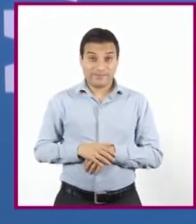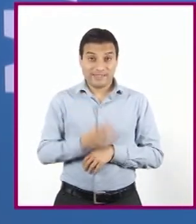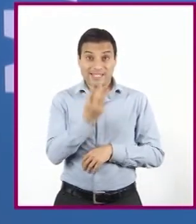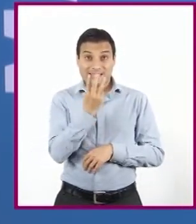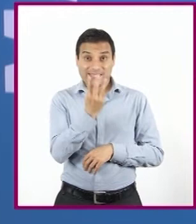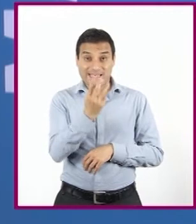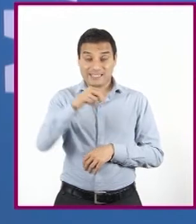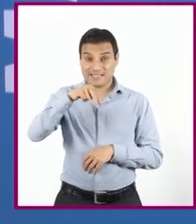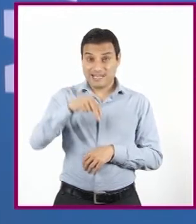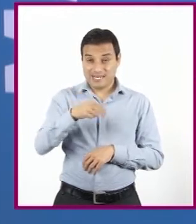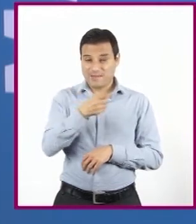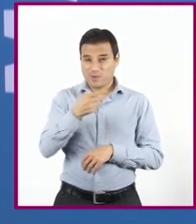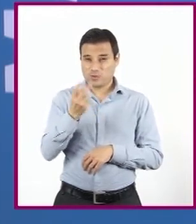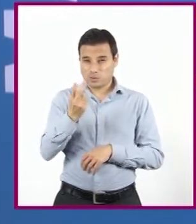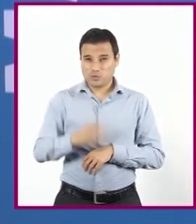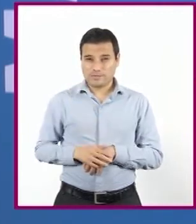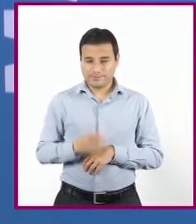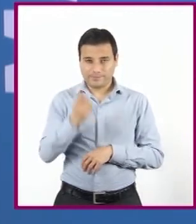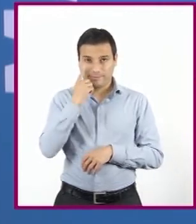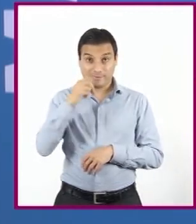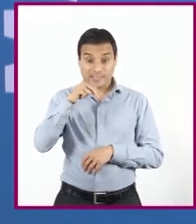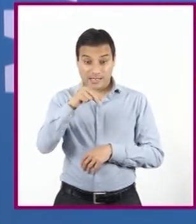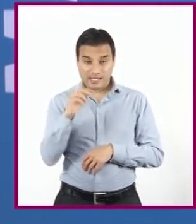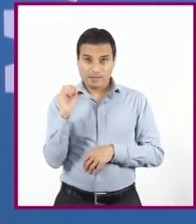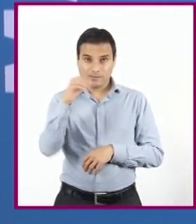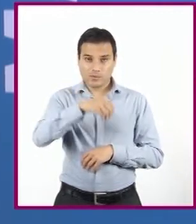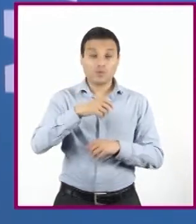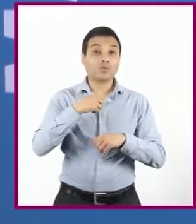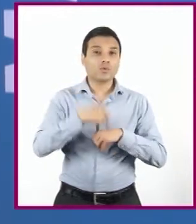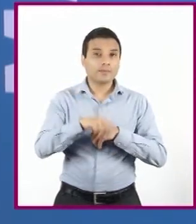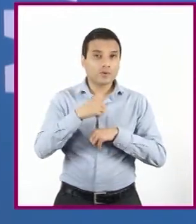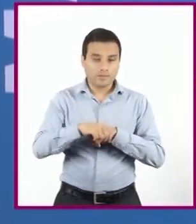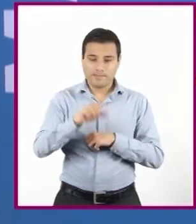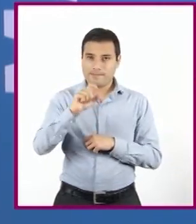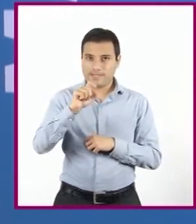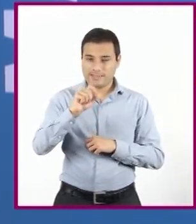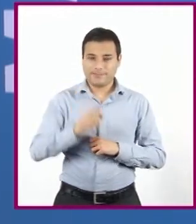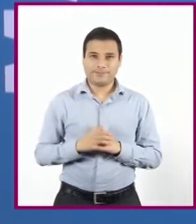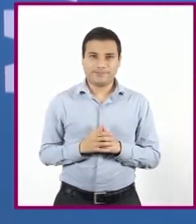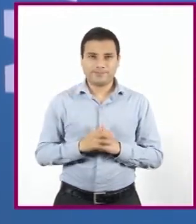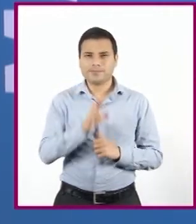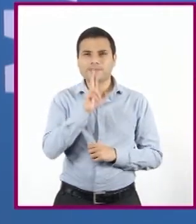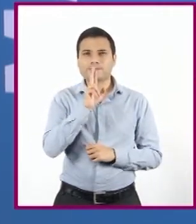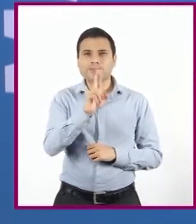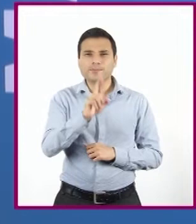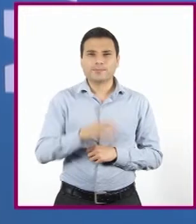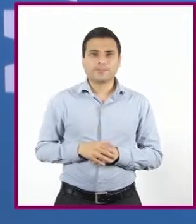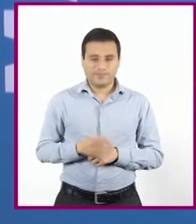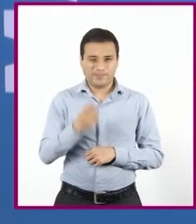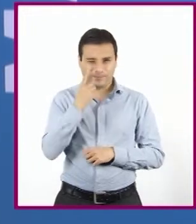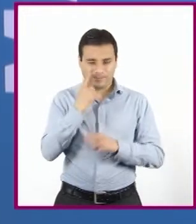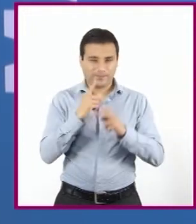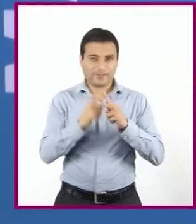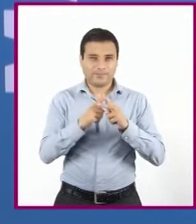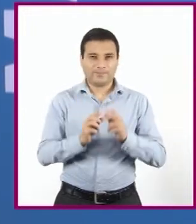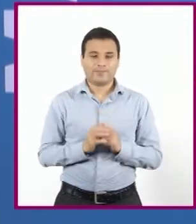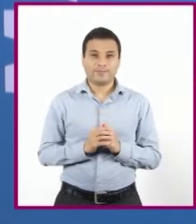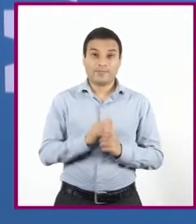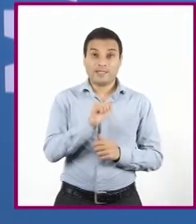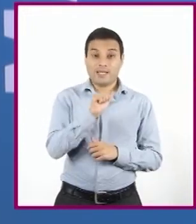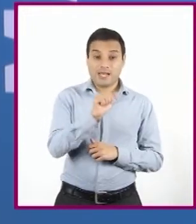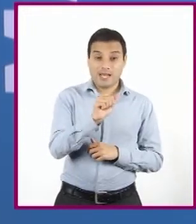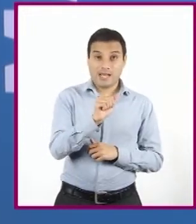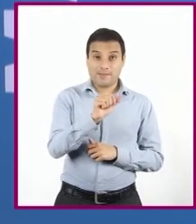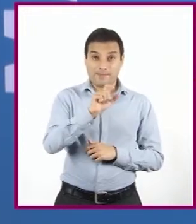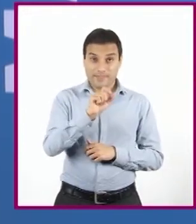menos 2, sustituimos n por el número 20 y resolvemos las operaciones. A